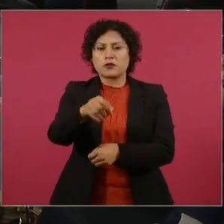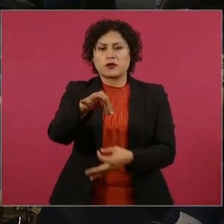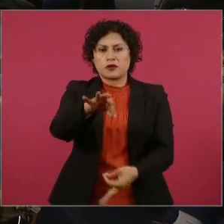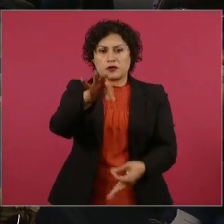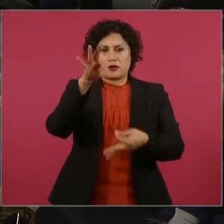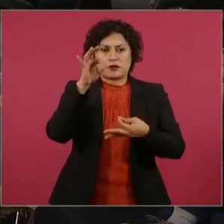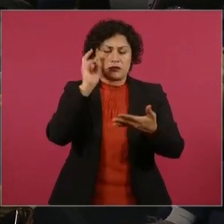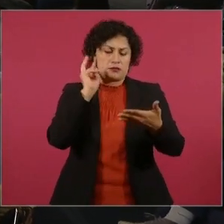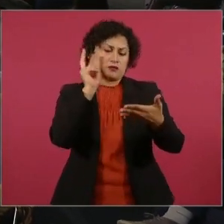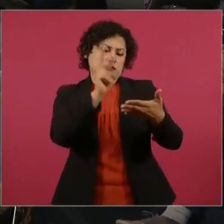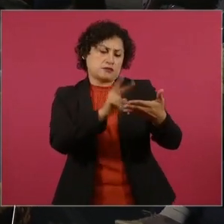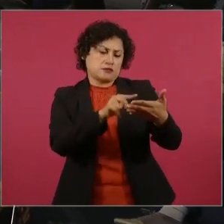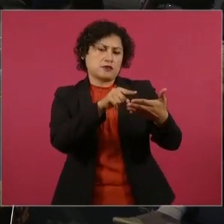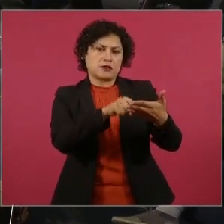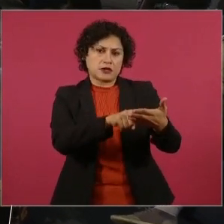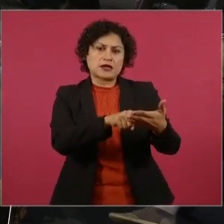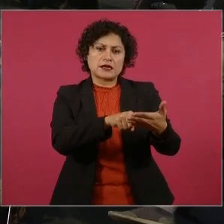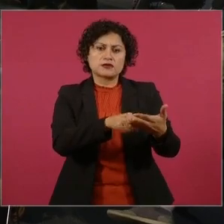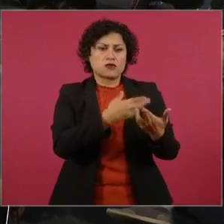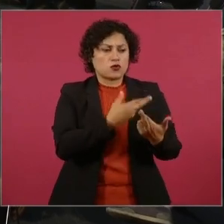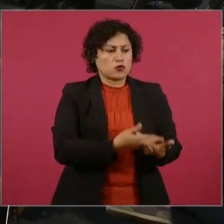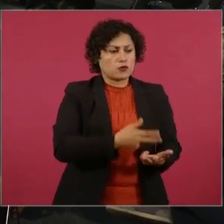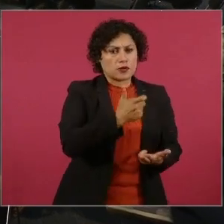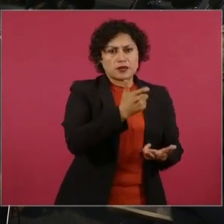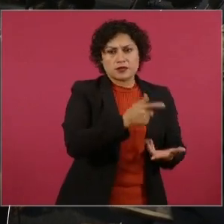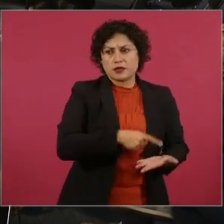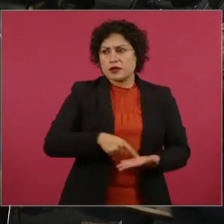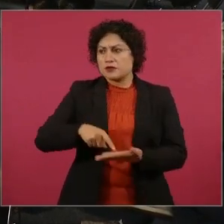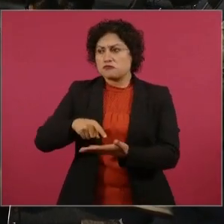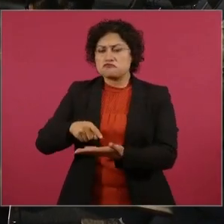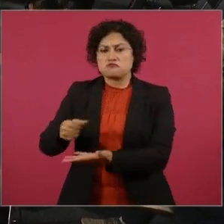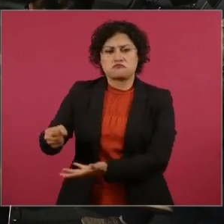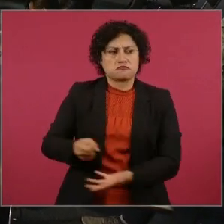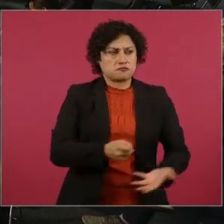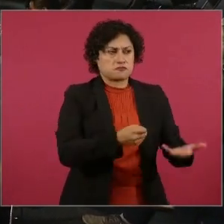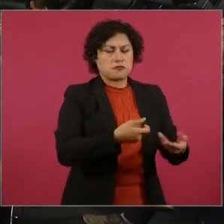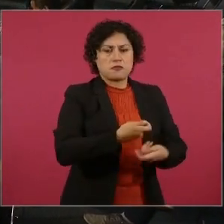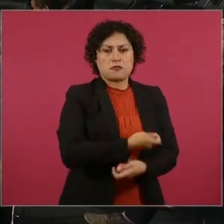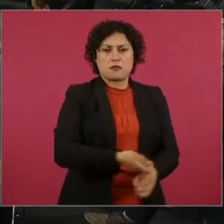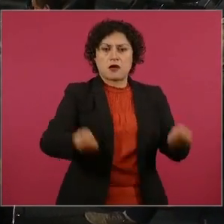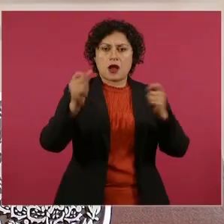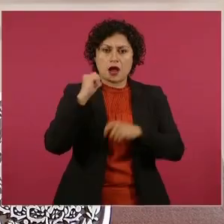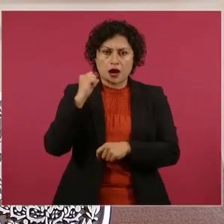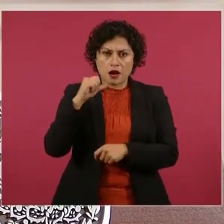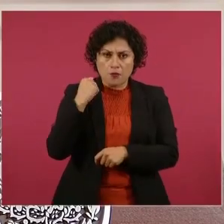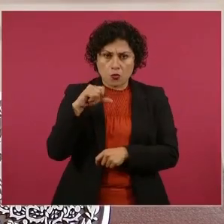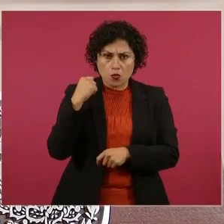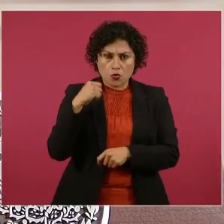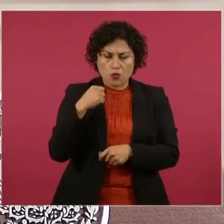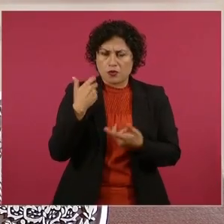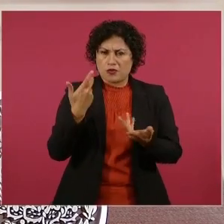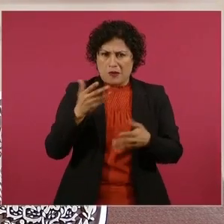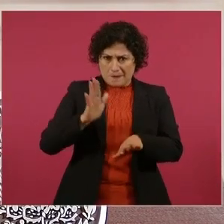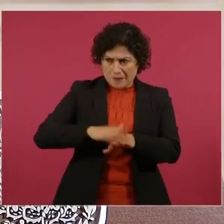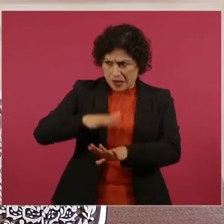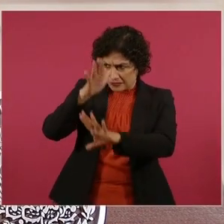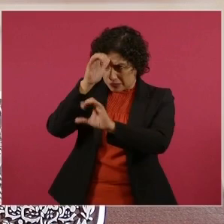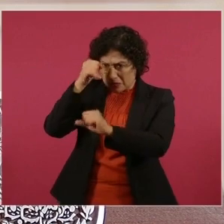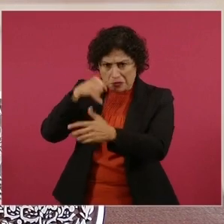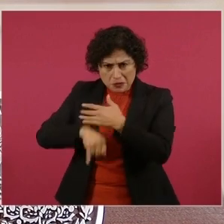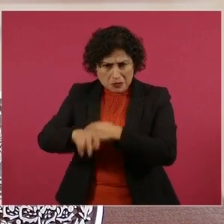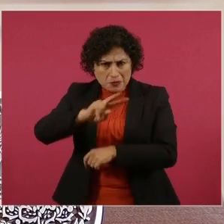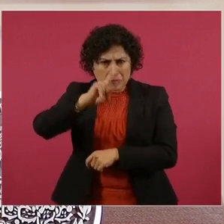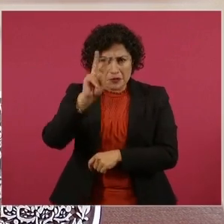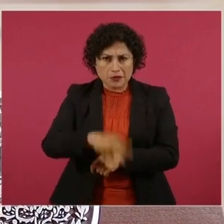fideicomisos y que fueran donados para los los damnificados de Acapulco pues este está muy activo